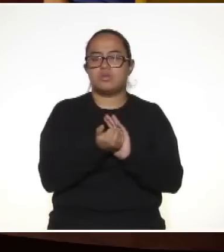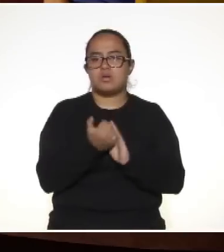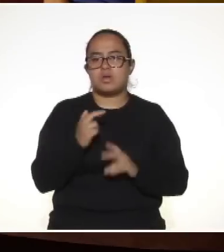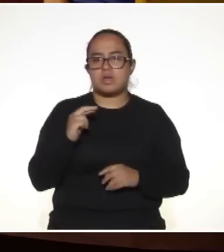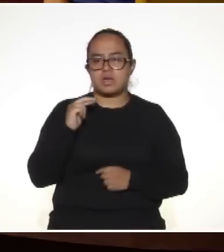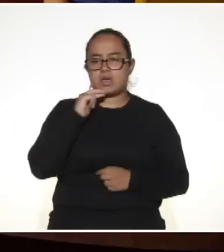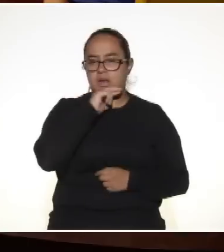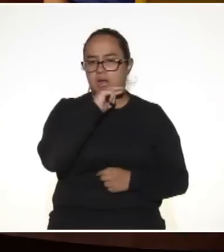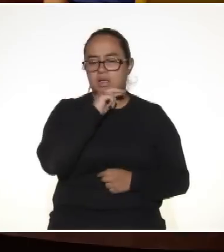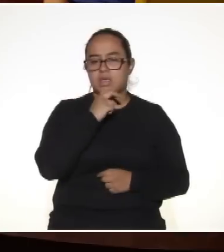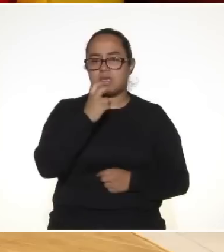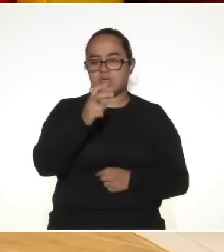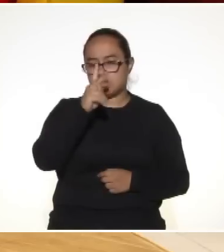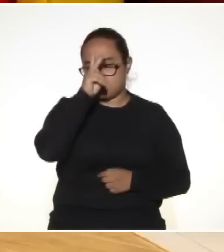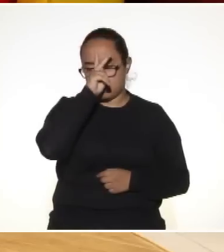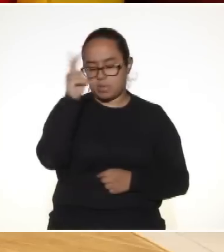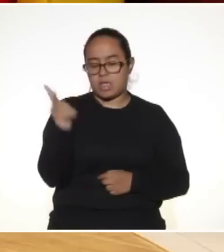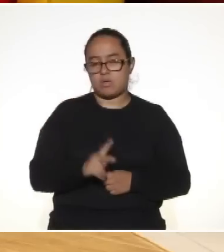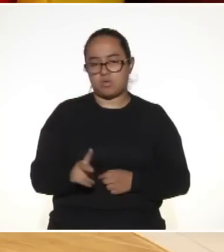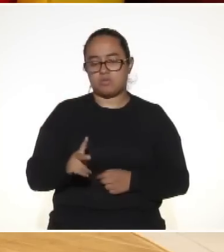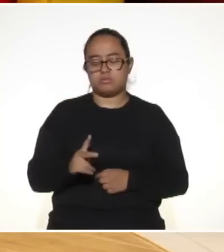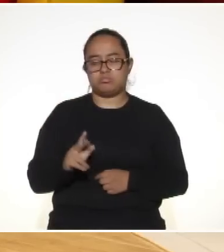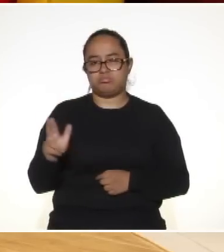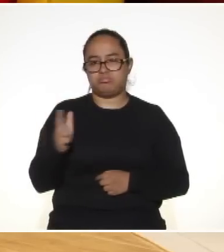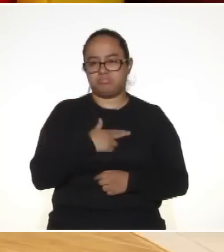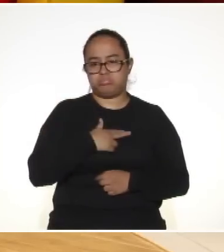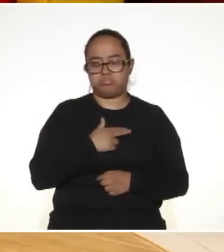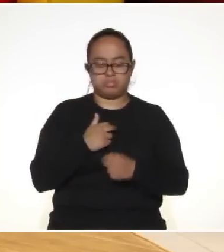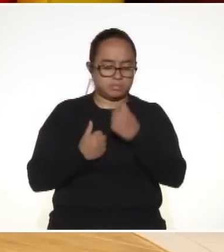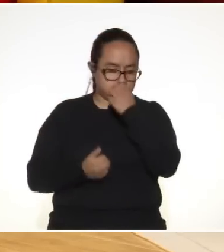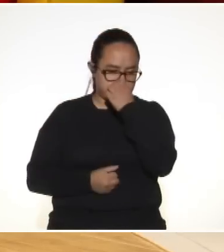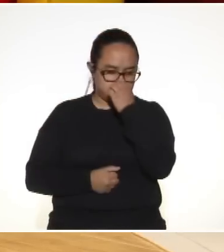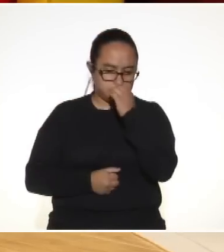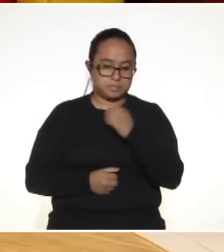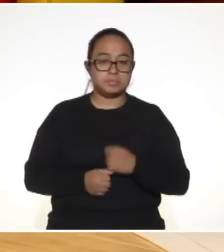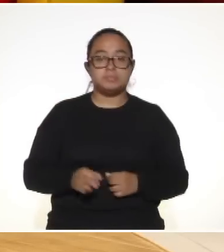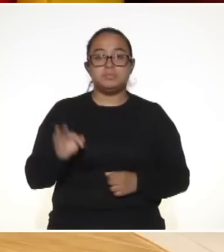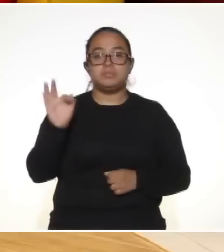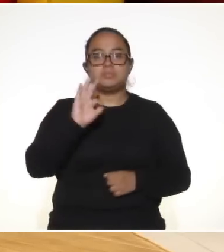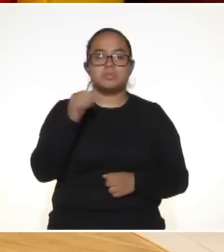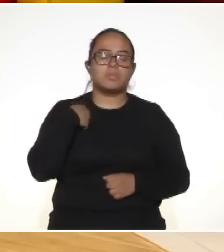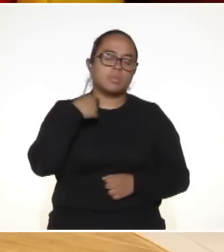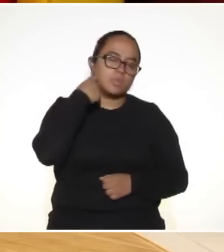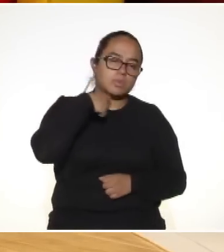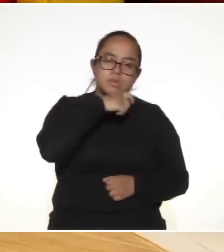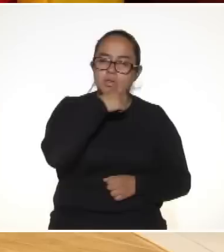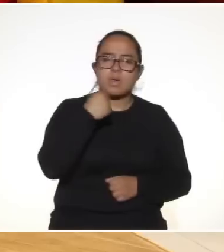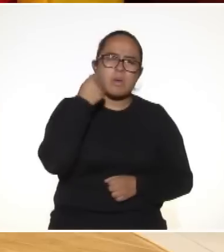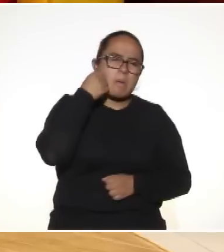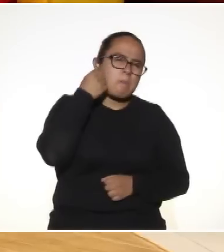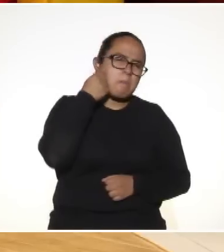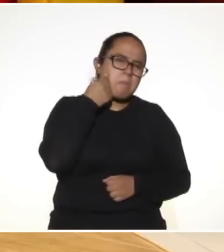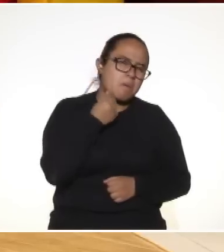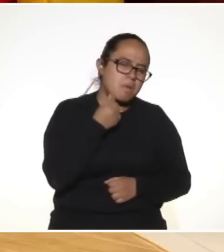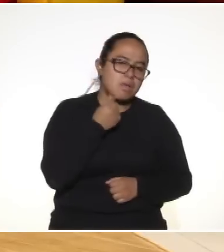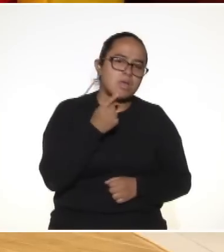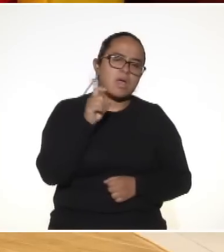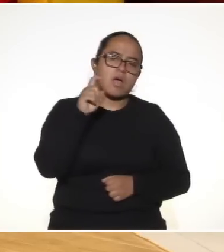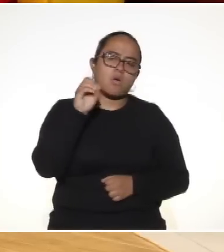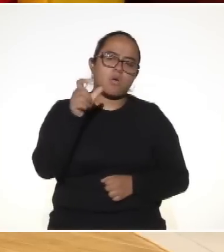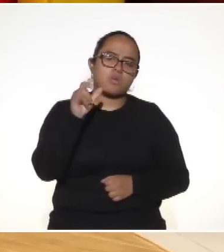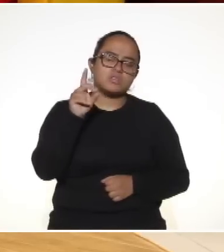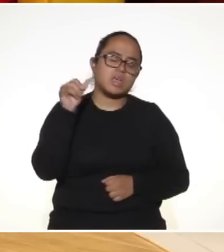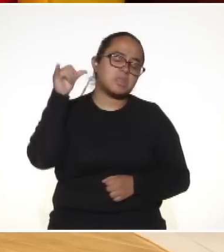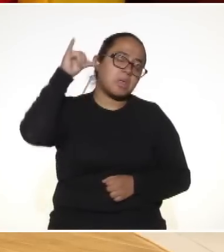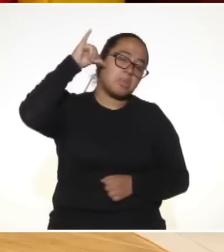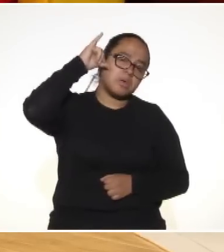adecuada. Y lastima peor, son radicales libres que pueden estar lastimando peor. Si tú te cortas rasurando, tienes una cortadita y te pones una gota de oxigenada, no te vas a